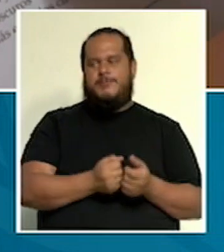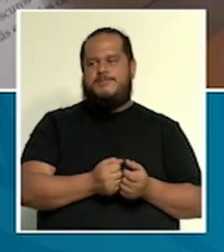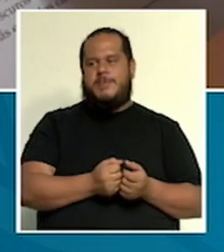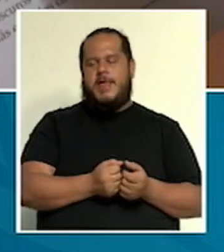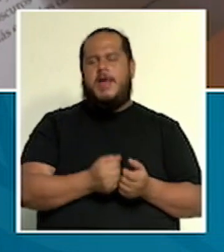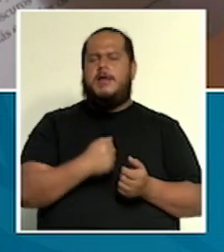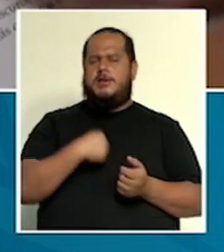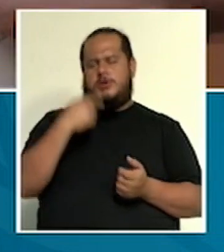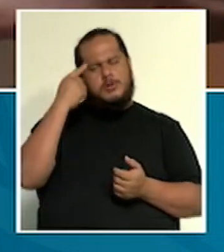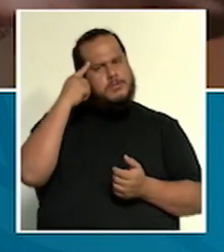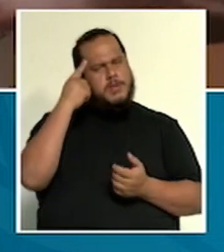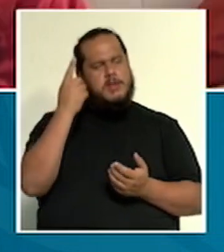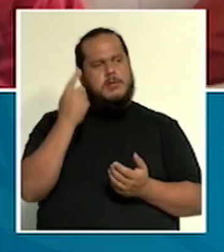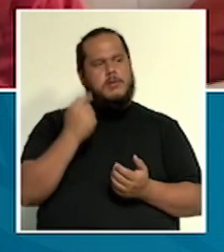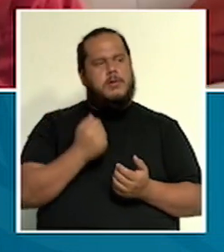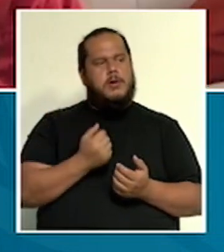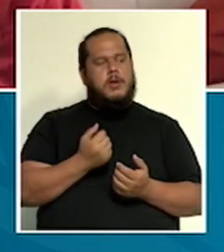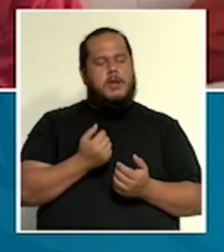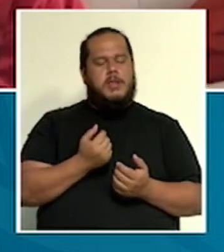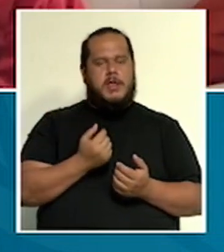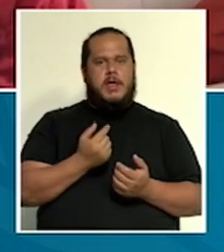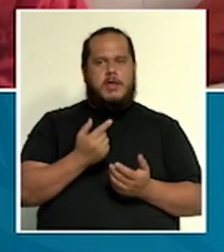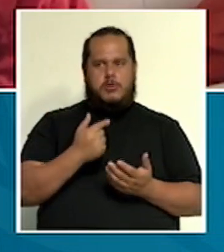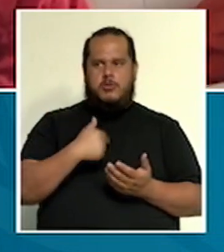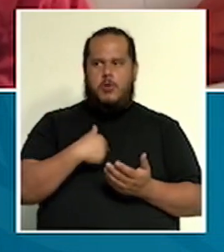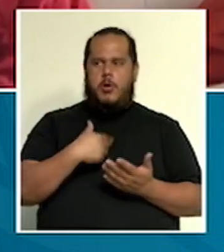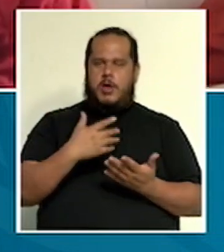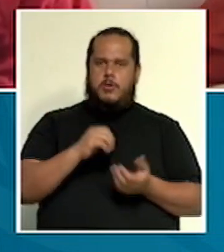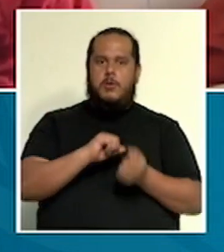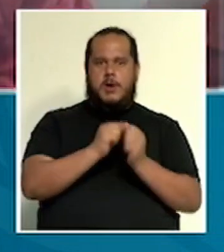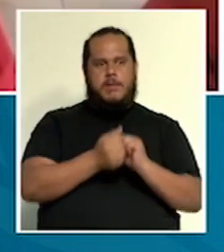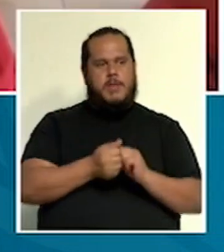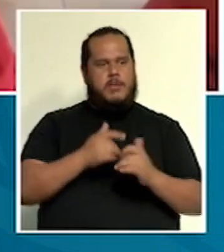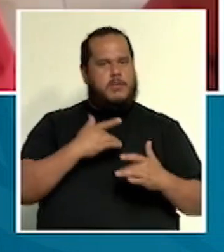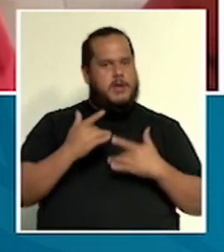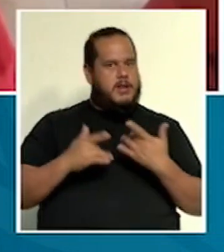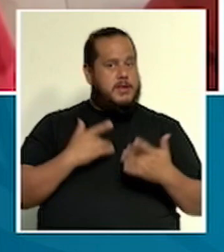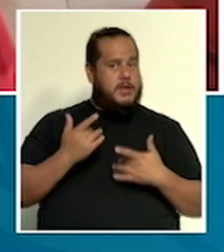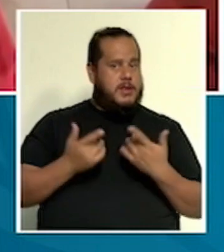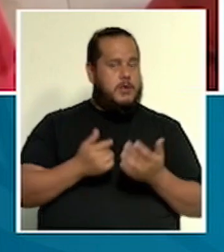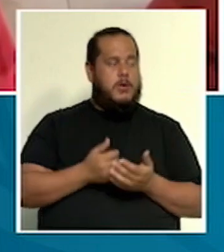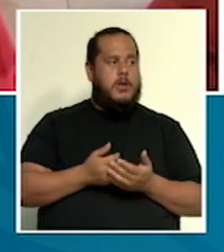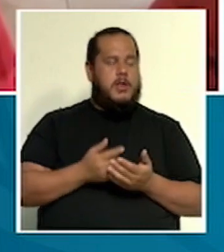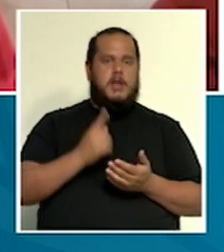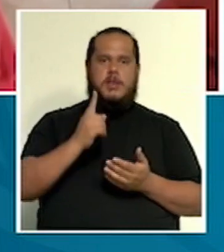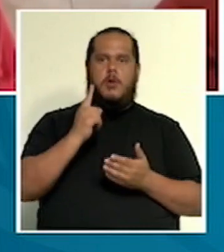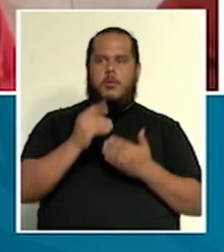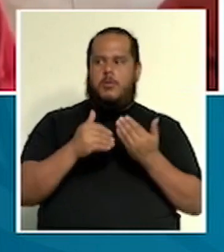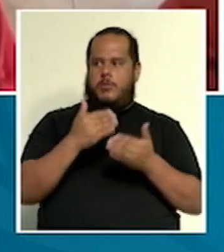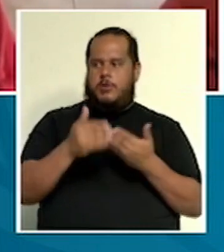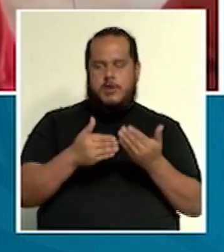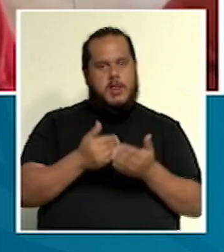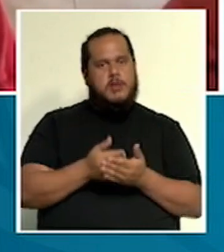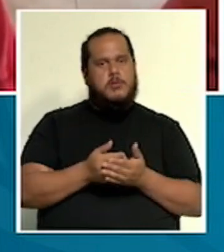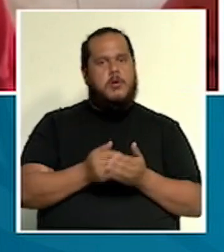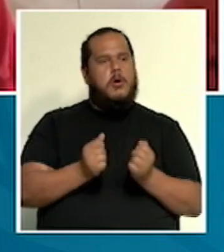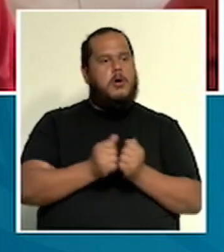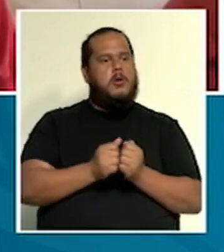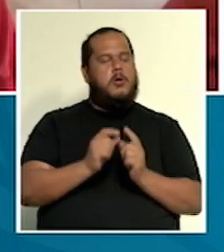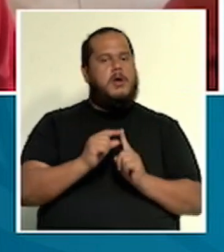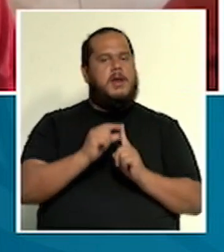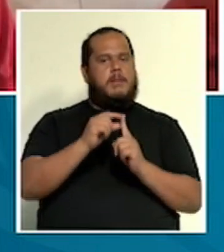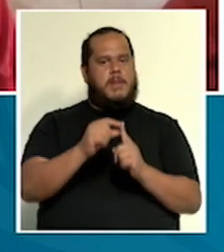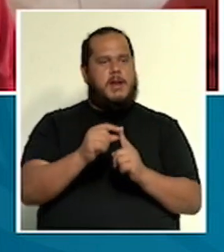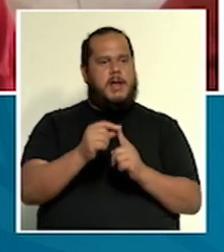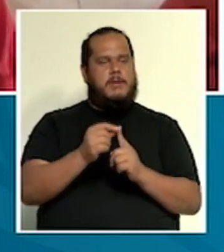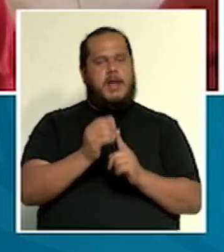Sí pienso que me he ido decantando en el sentido de que ha sido un proceso con la palabra de